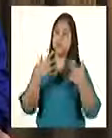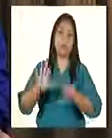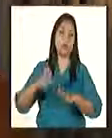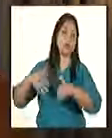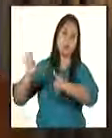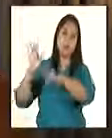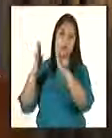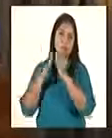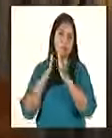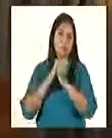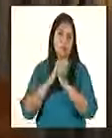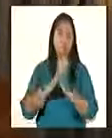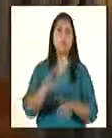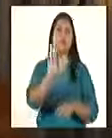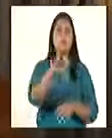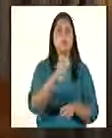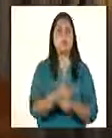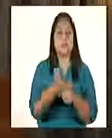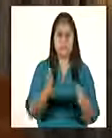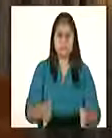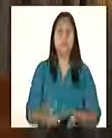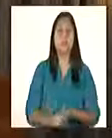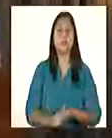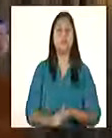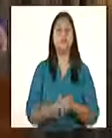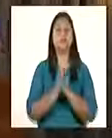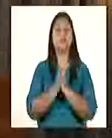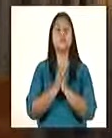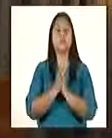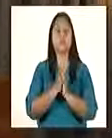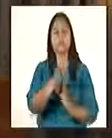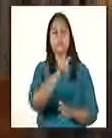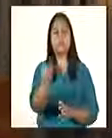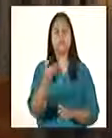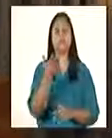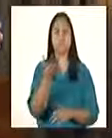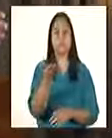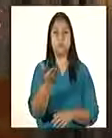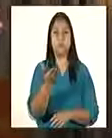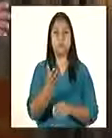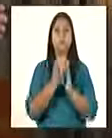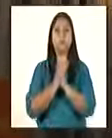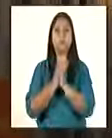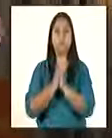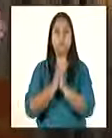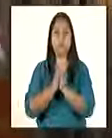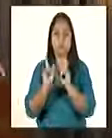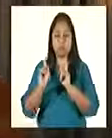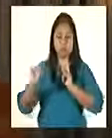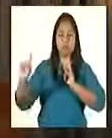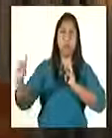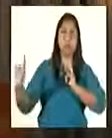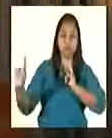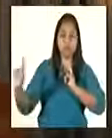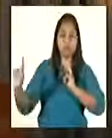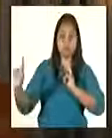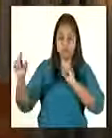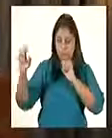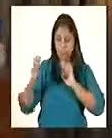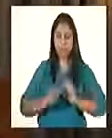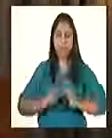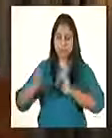cerrados. Estimados amigos, les solicito que por favor logremos mantener el distanciamiento